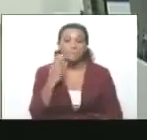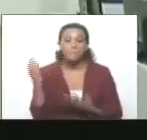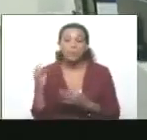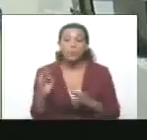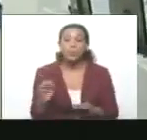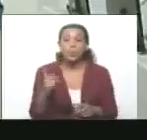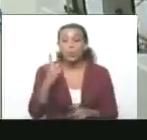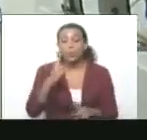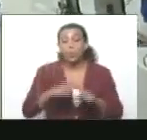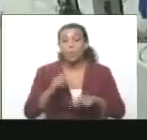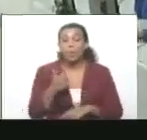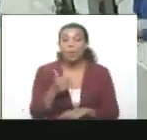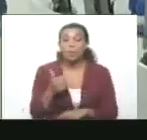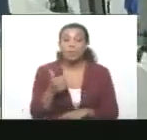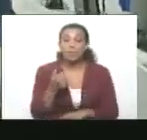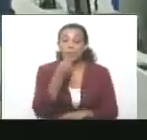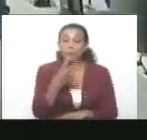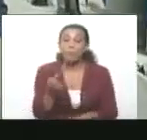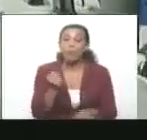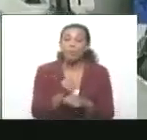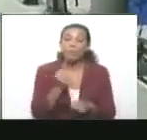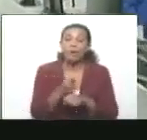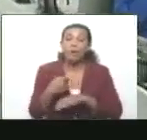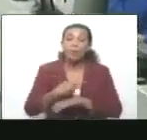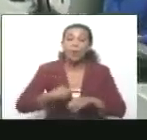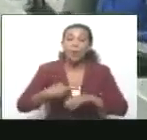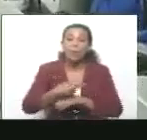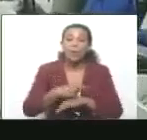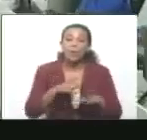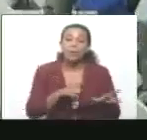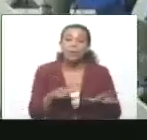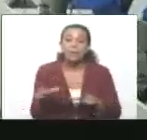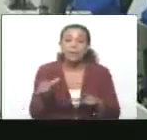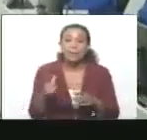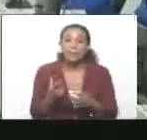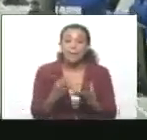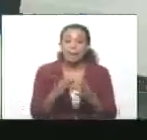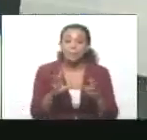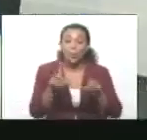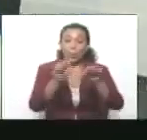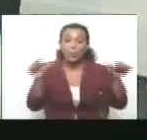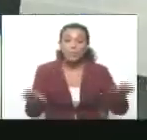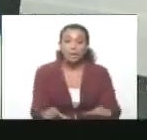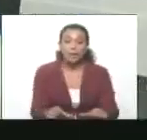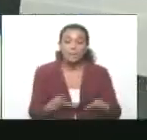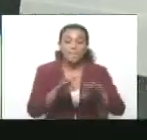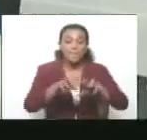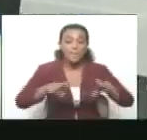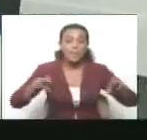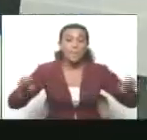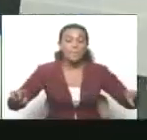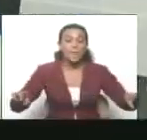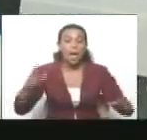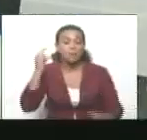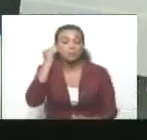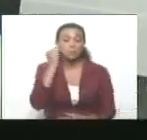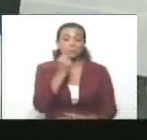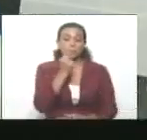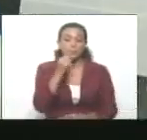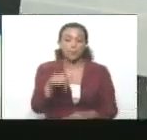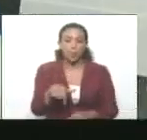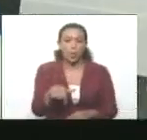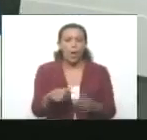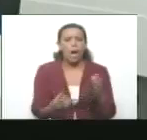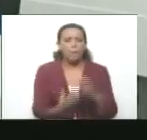con ese caso una vez que es reportado a través de la aplicación VENAP. Esta maravillosa herramienta que ha permitido, así como usted